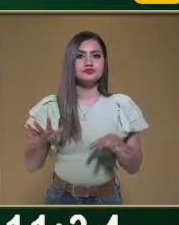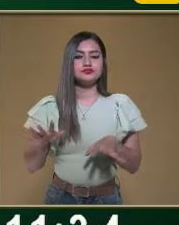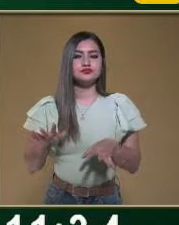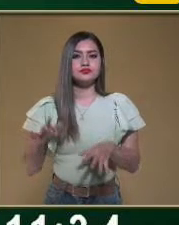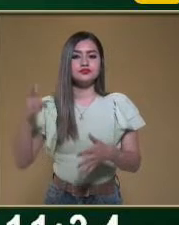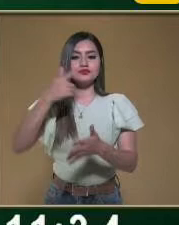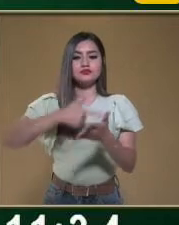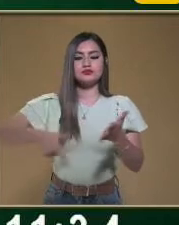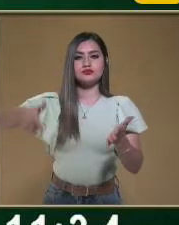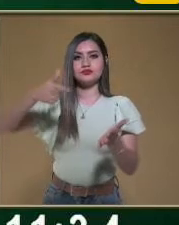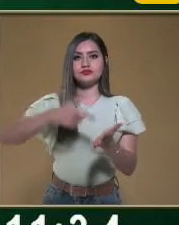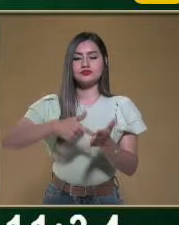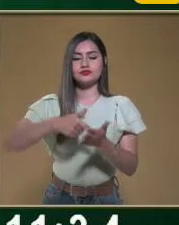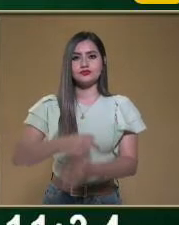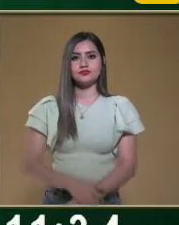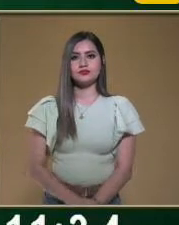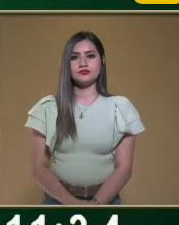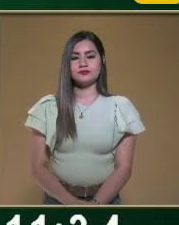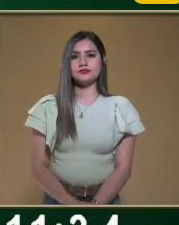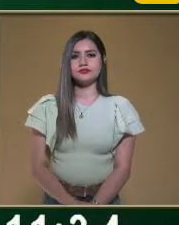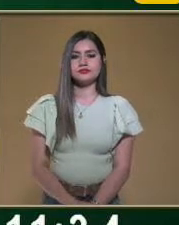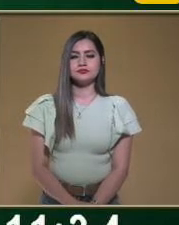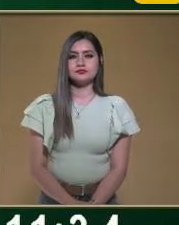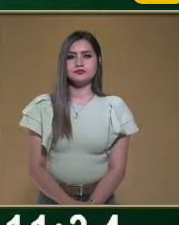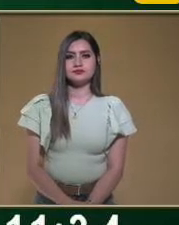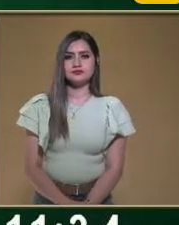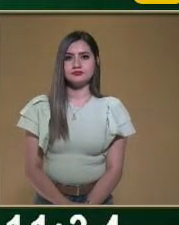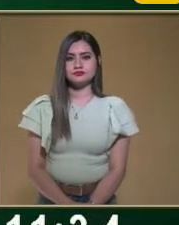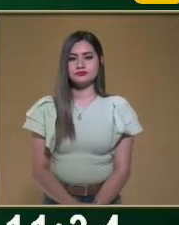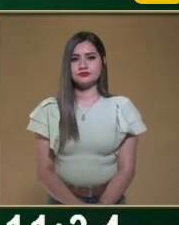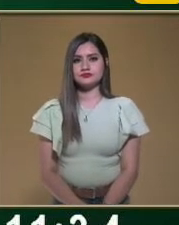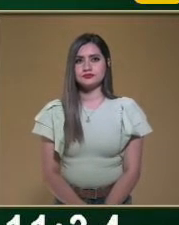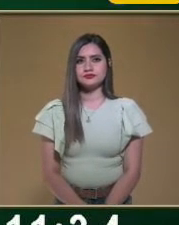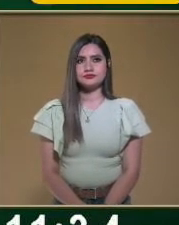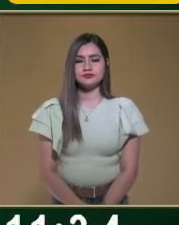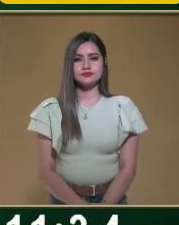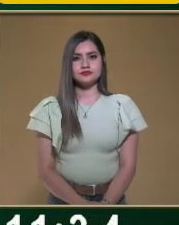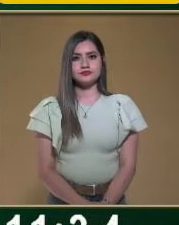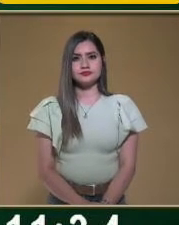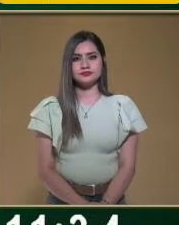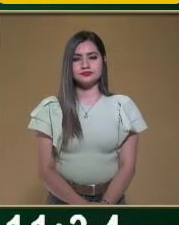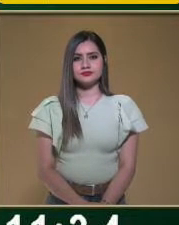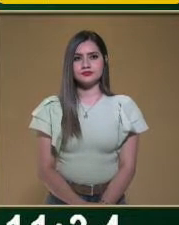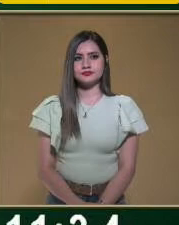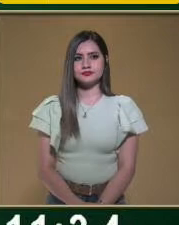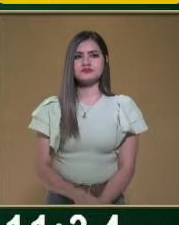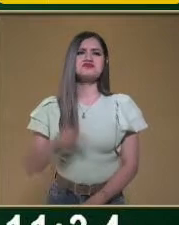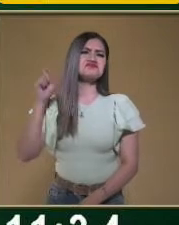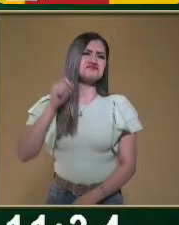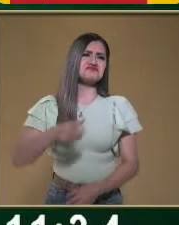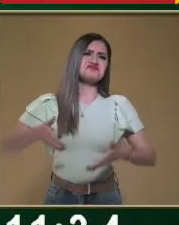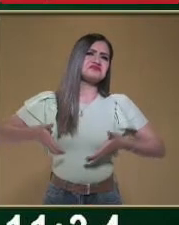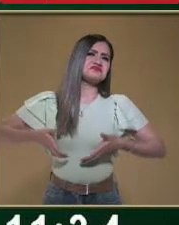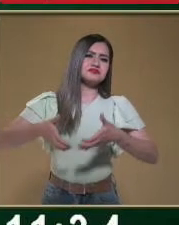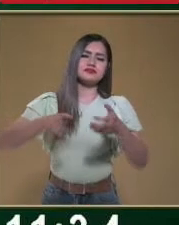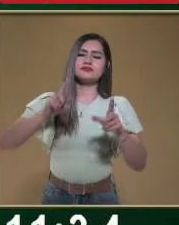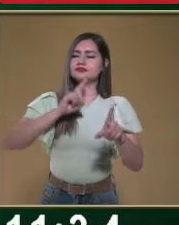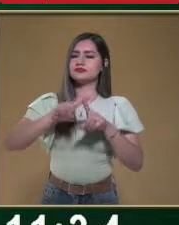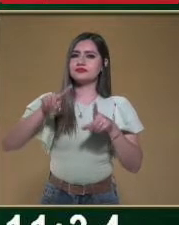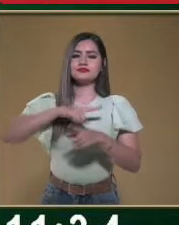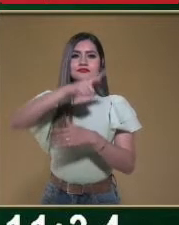pasar. Así es, maestra Ana. Ahí veo, como tú dices, ahí los podemos encontrar también por la calle y en muchos lugares.